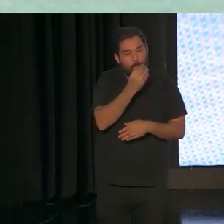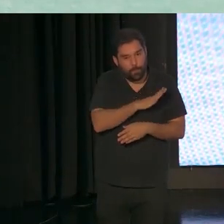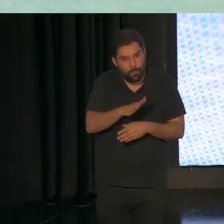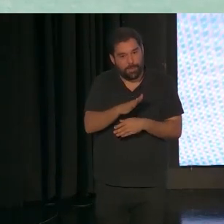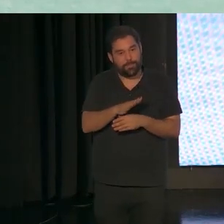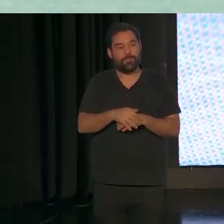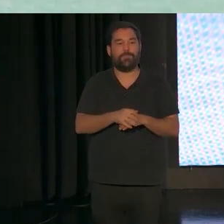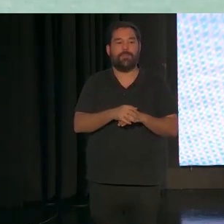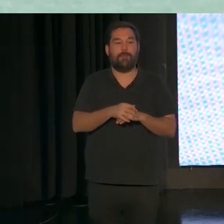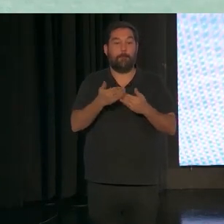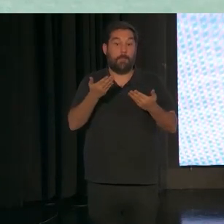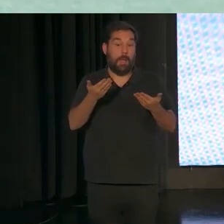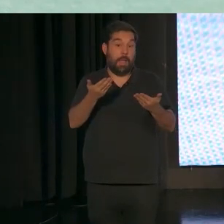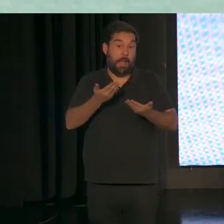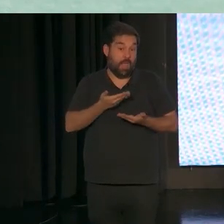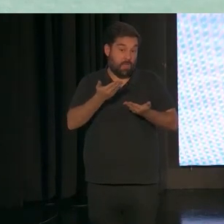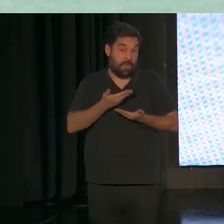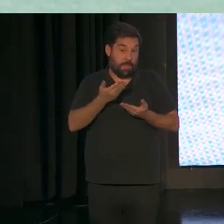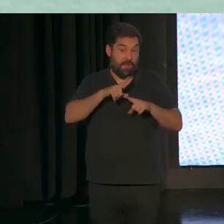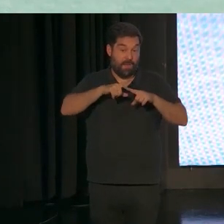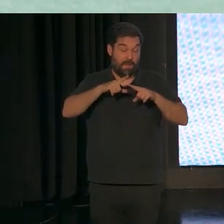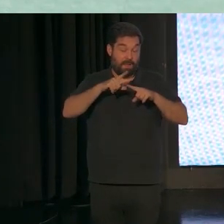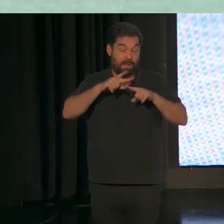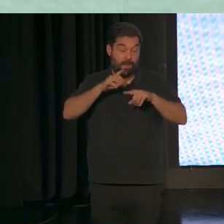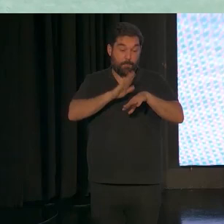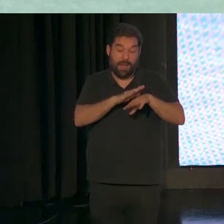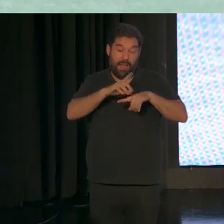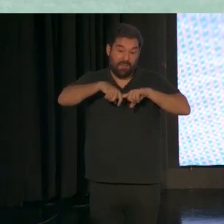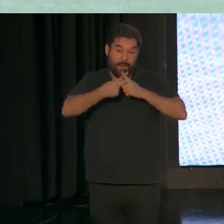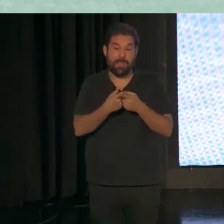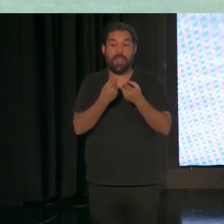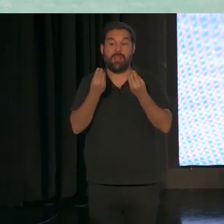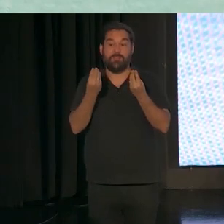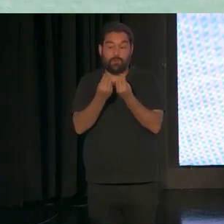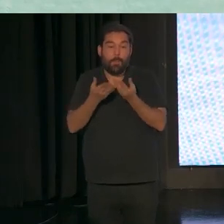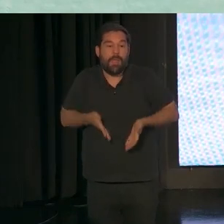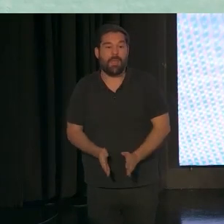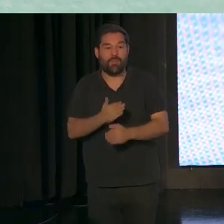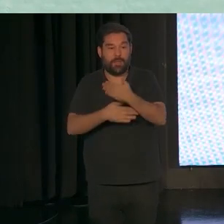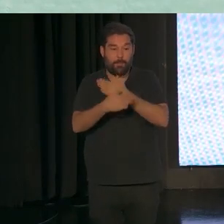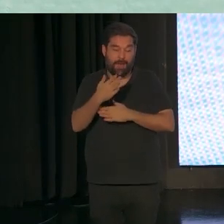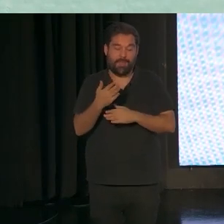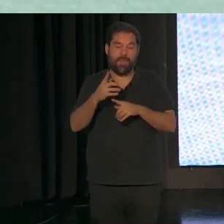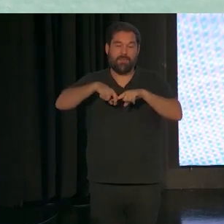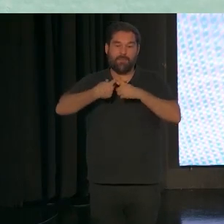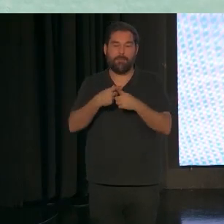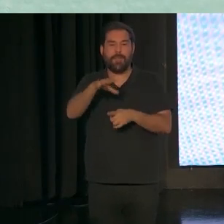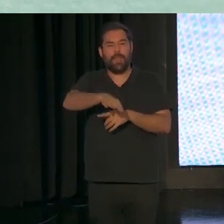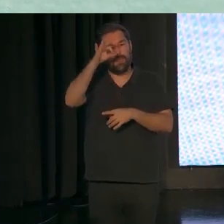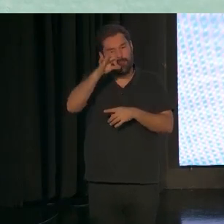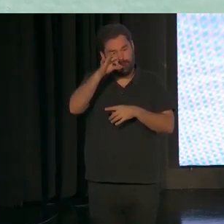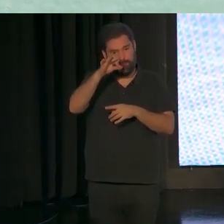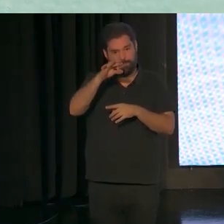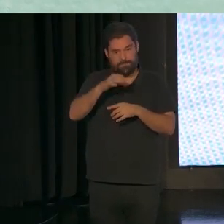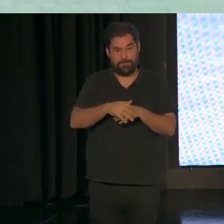gran ayuda para las familias que tienen un niño con una discapacidad cuando la familia decide llevar eh Porque